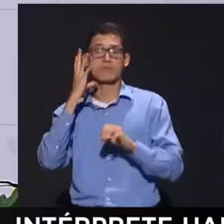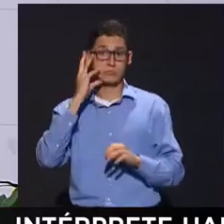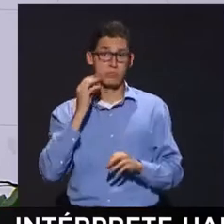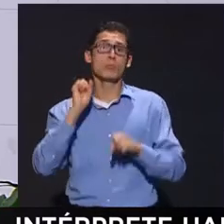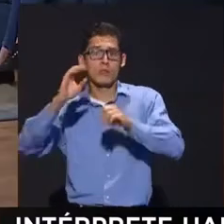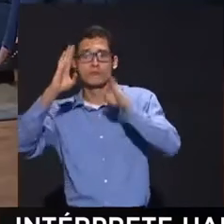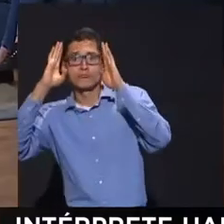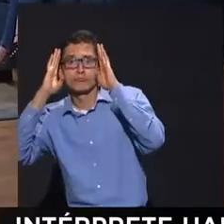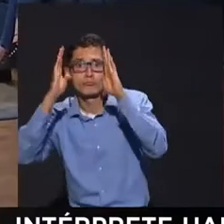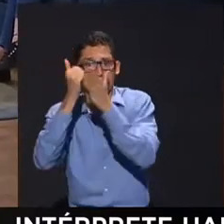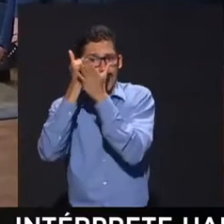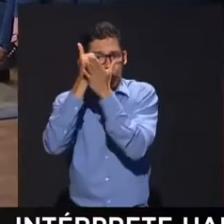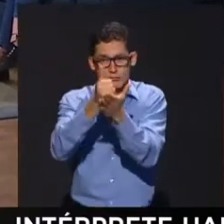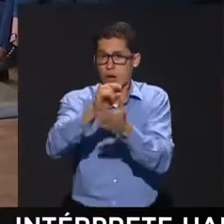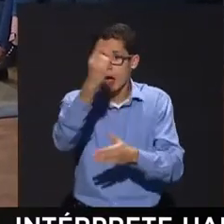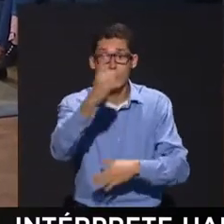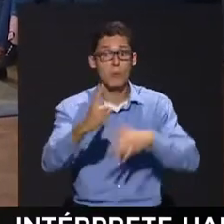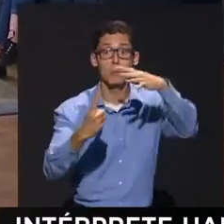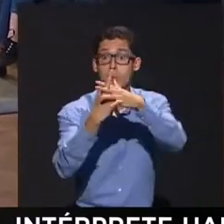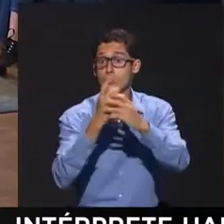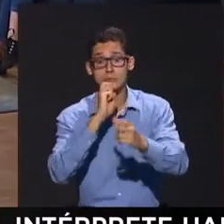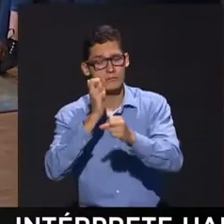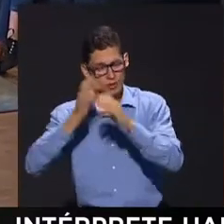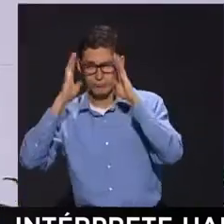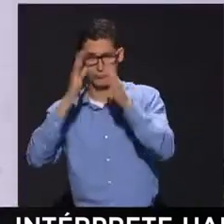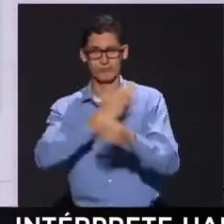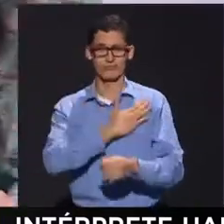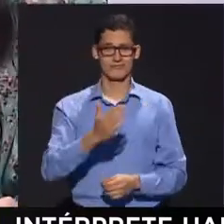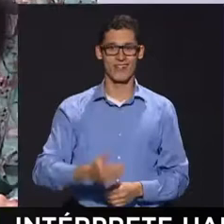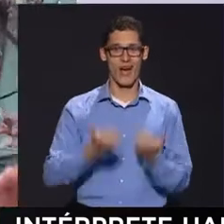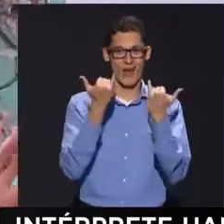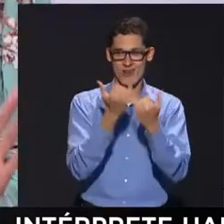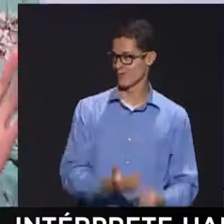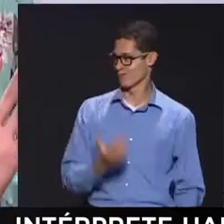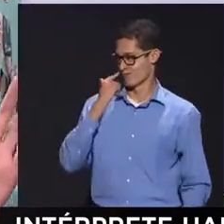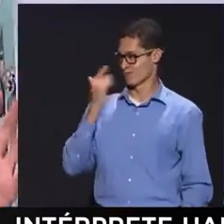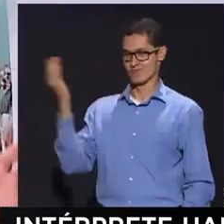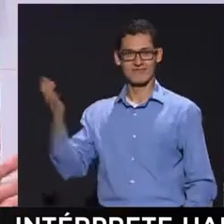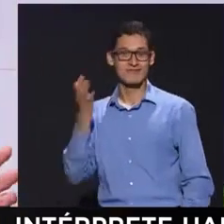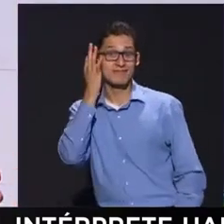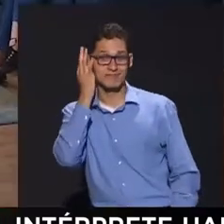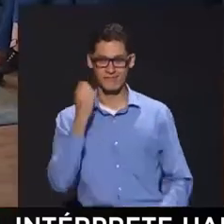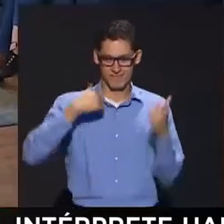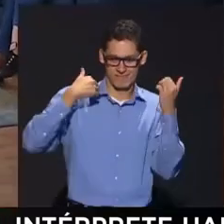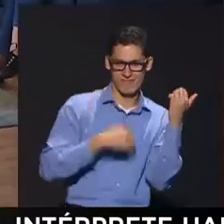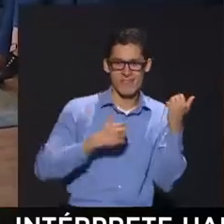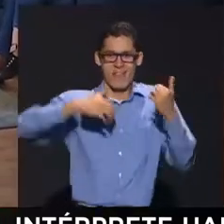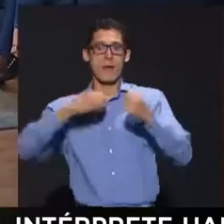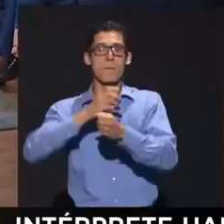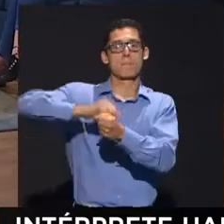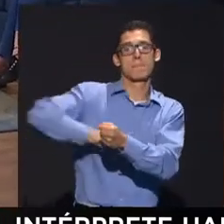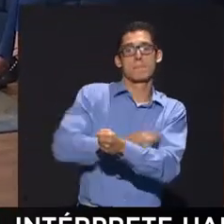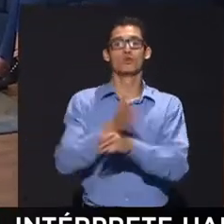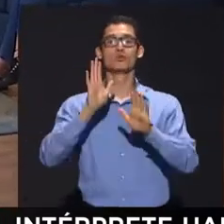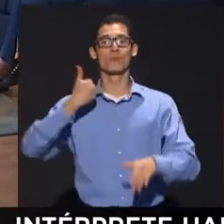Bueno, muchas gracias por acompañarnos y ¿qué les parece si nos vamos con una trova dobleteada para finalizar este bloque de este programa?